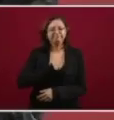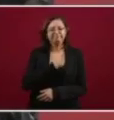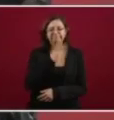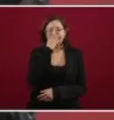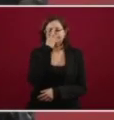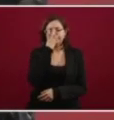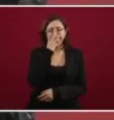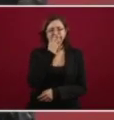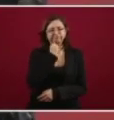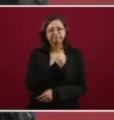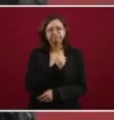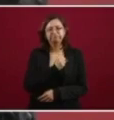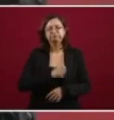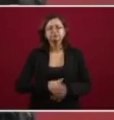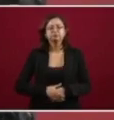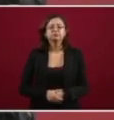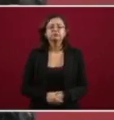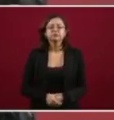lamentable